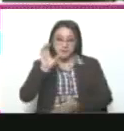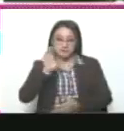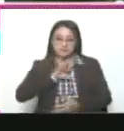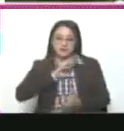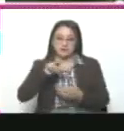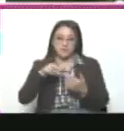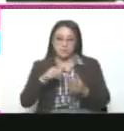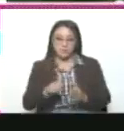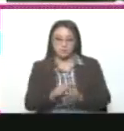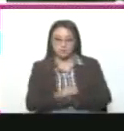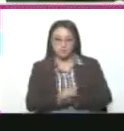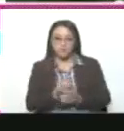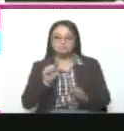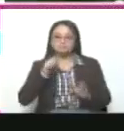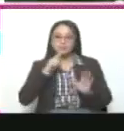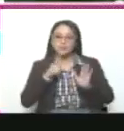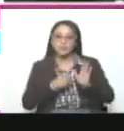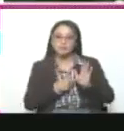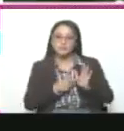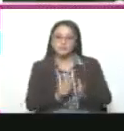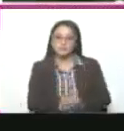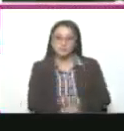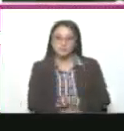revolución. Misión cumplida, Luis.